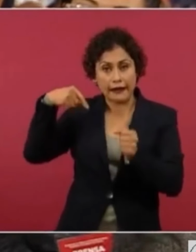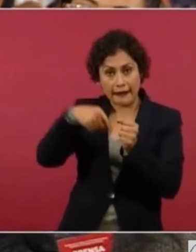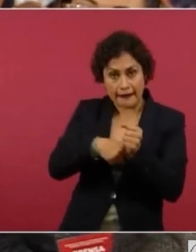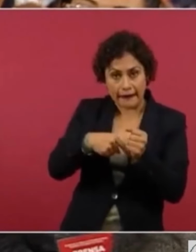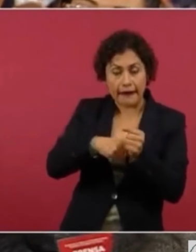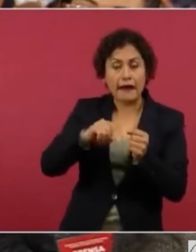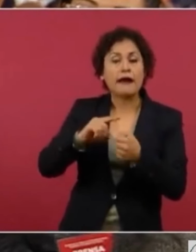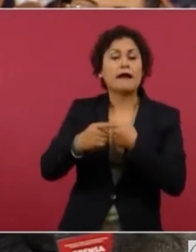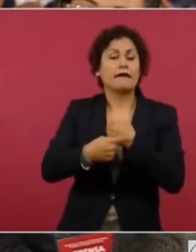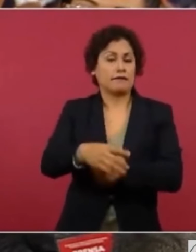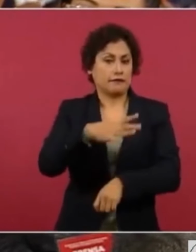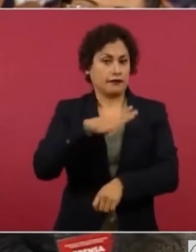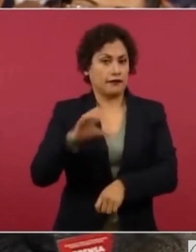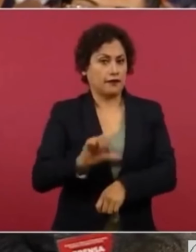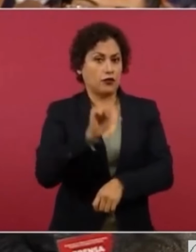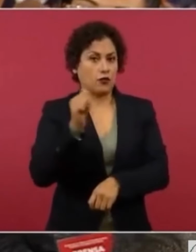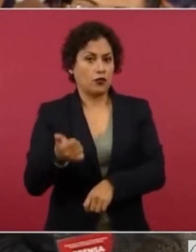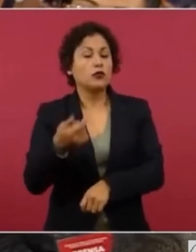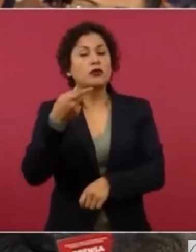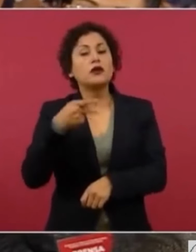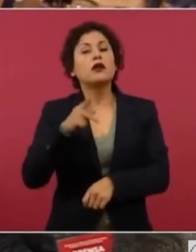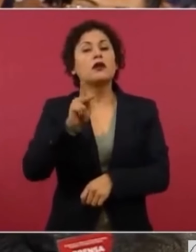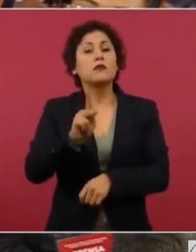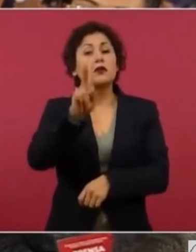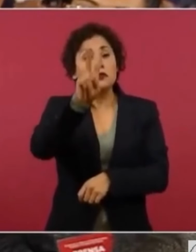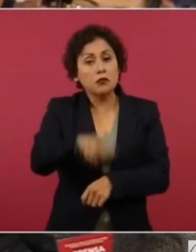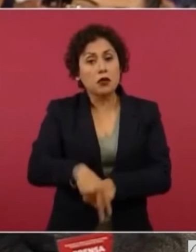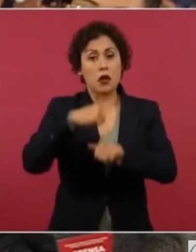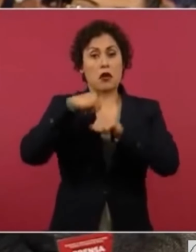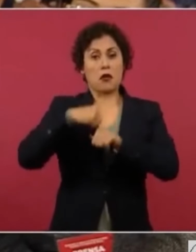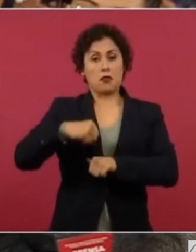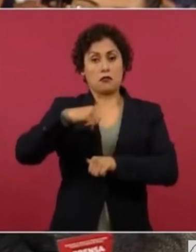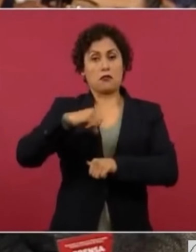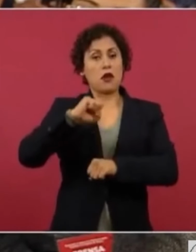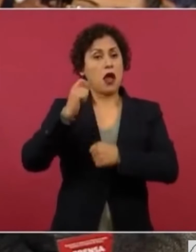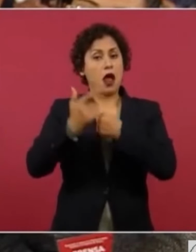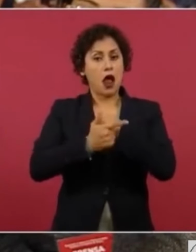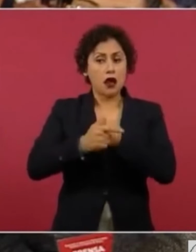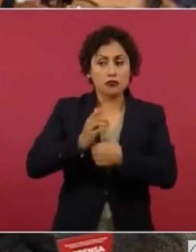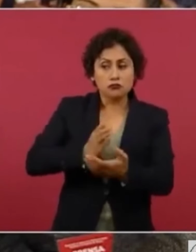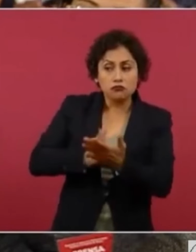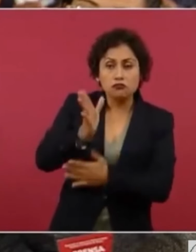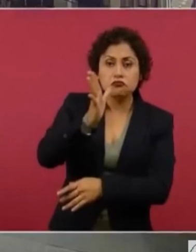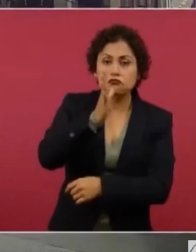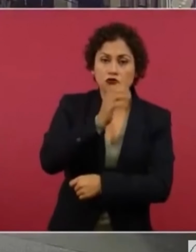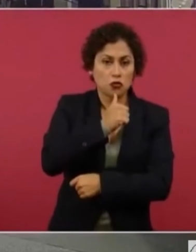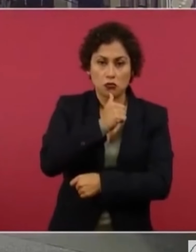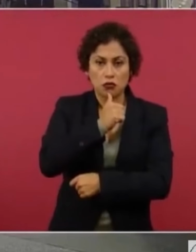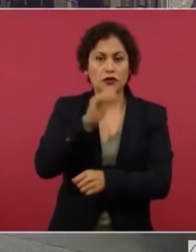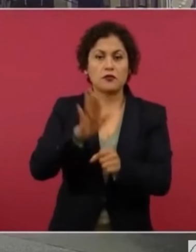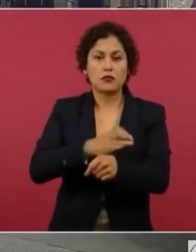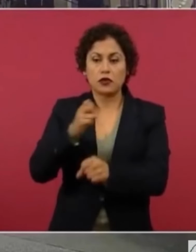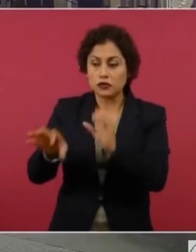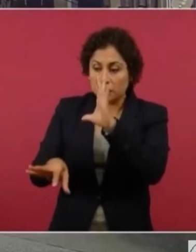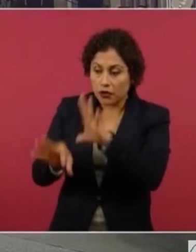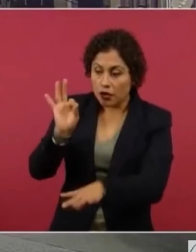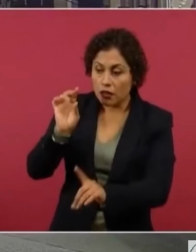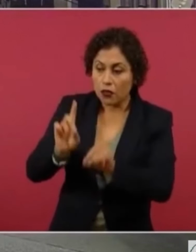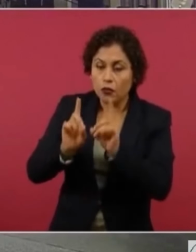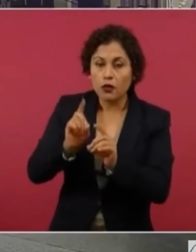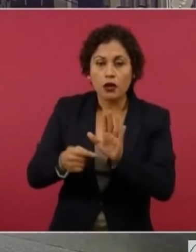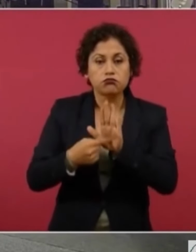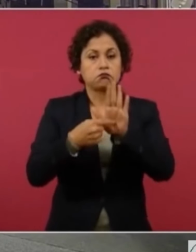terreno ciudadano en donde ninguna autoridad se puede meter y solamente queda la opción de denunciar públicamente sus prácticas cuestionables.